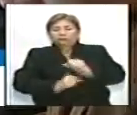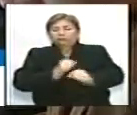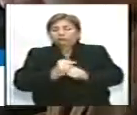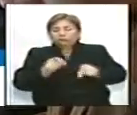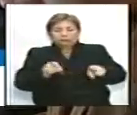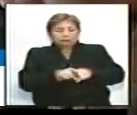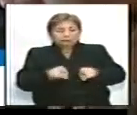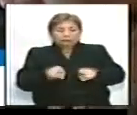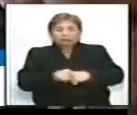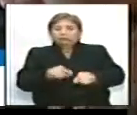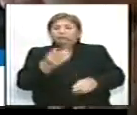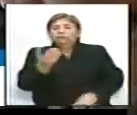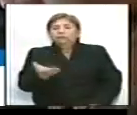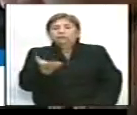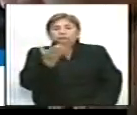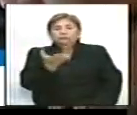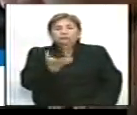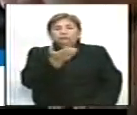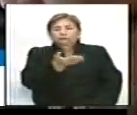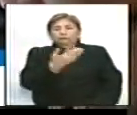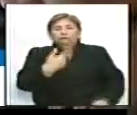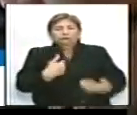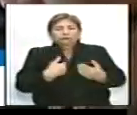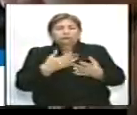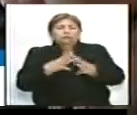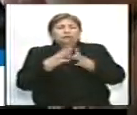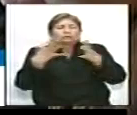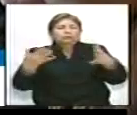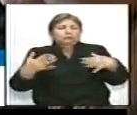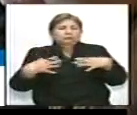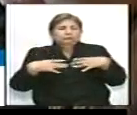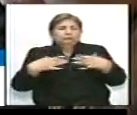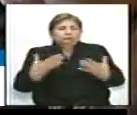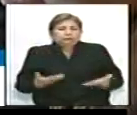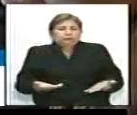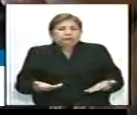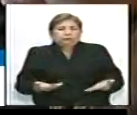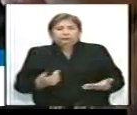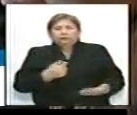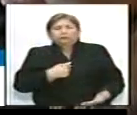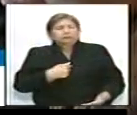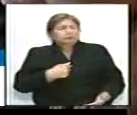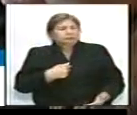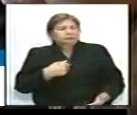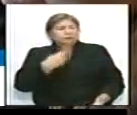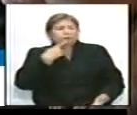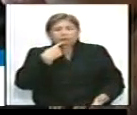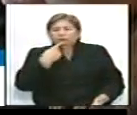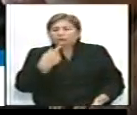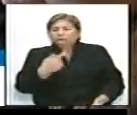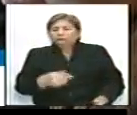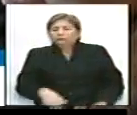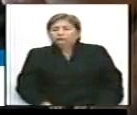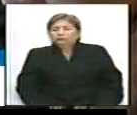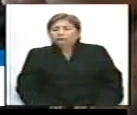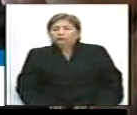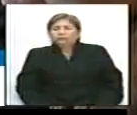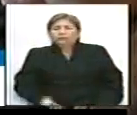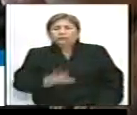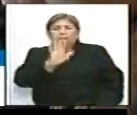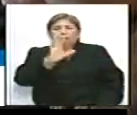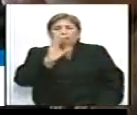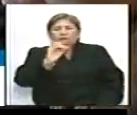país que va a estar mendigando, teniendo tanta riqueza. Yo digo, Sauder está más de 50 años en